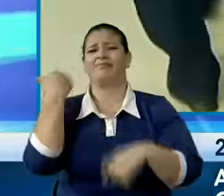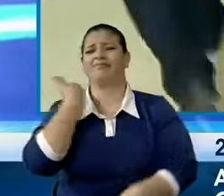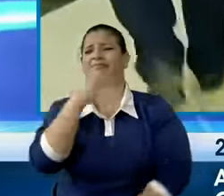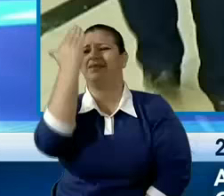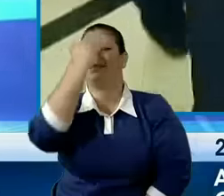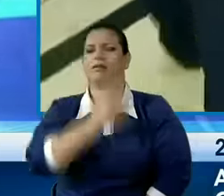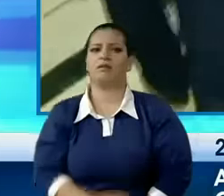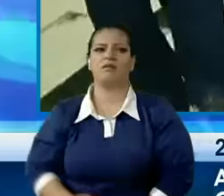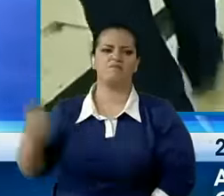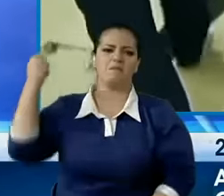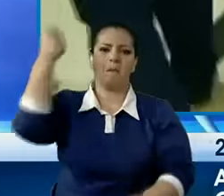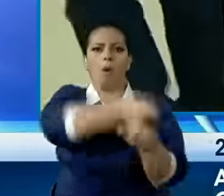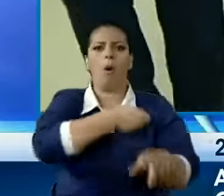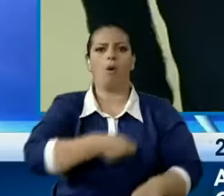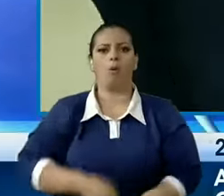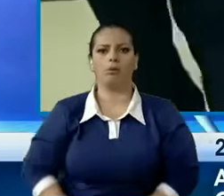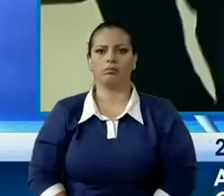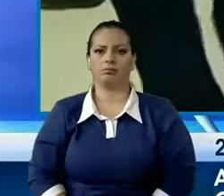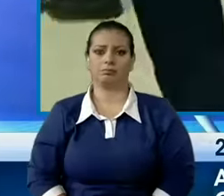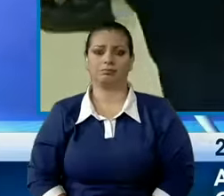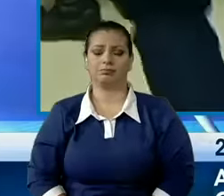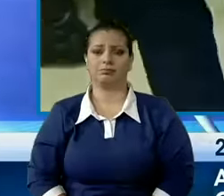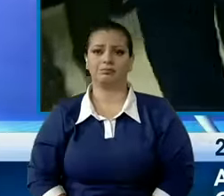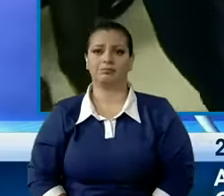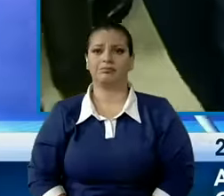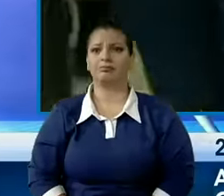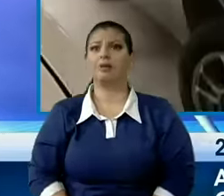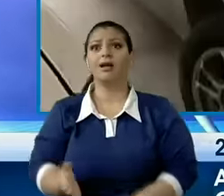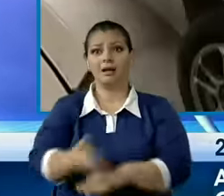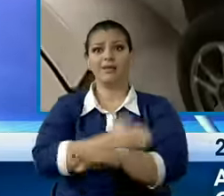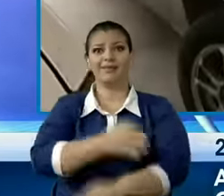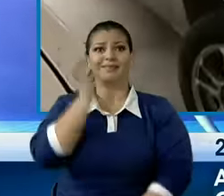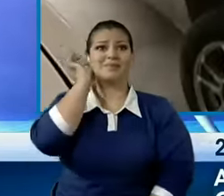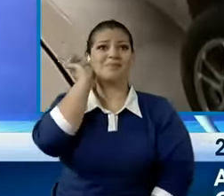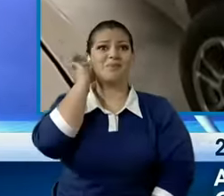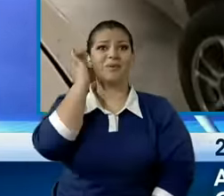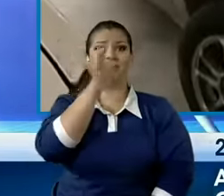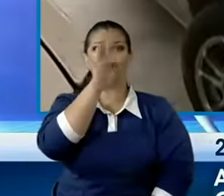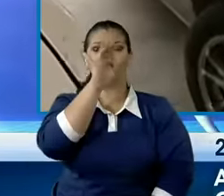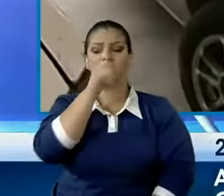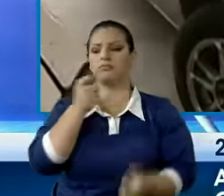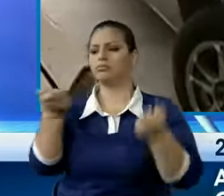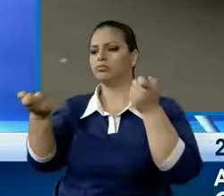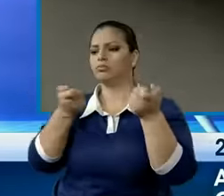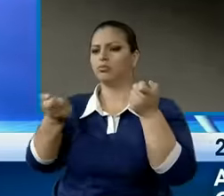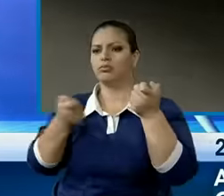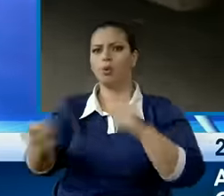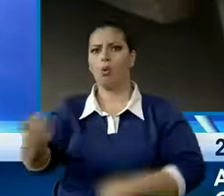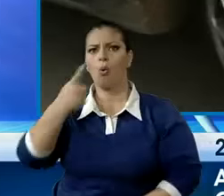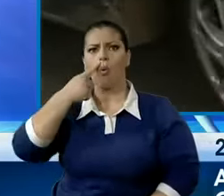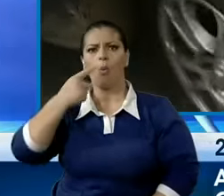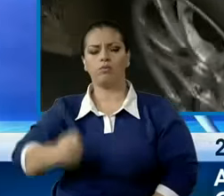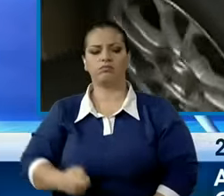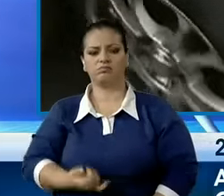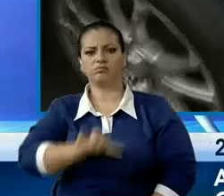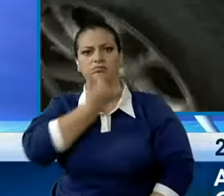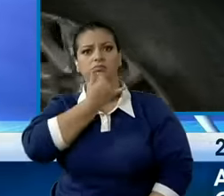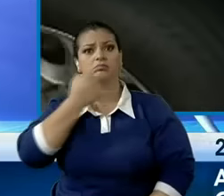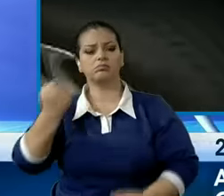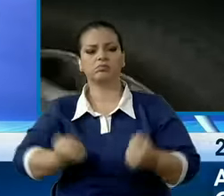hay irrespeto, pero no han respetado ni a las damas. ¿Qué tal si la gente saca la mano y te tiembla un puñete y te pone patas arriba? Acuérdate ahí lo que pasó a las